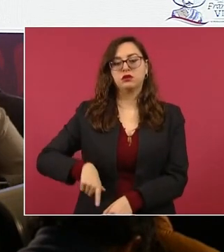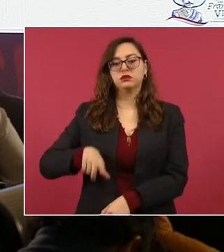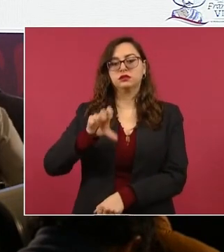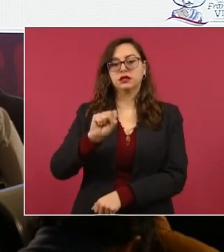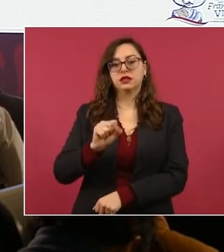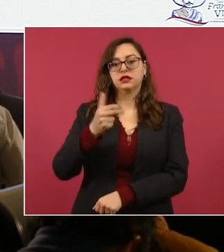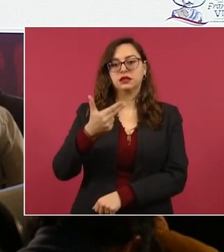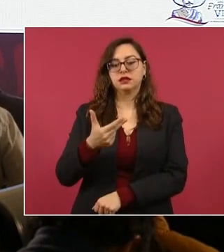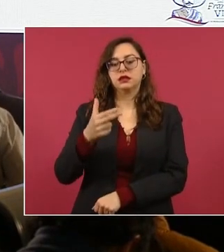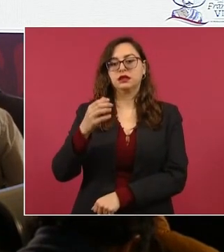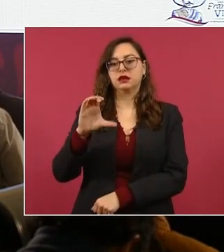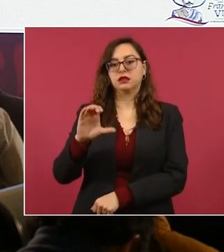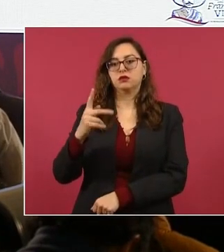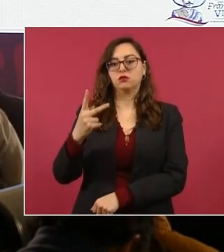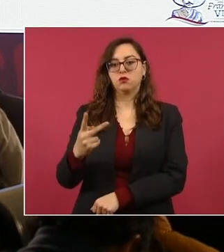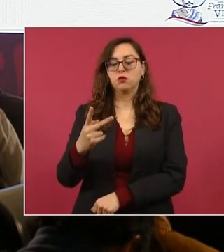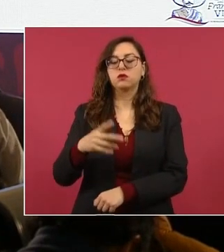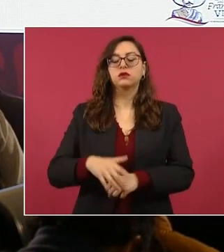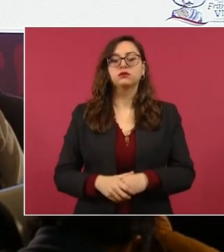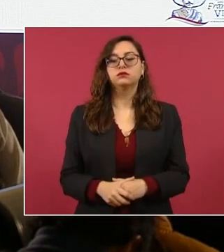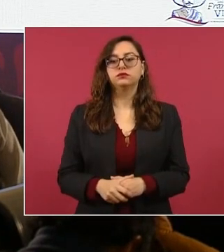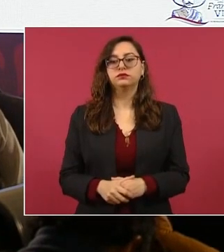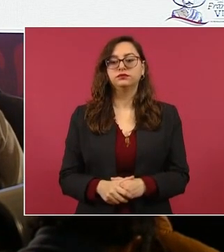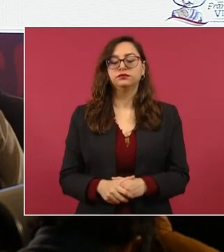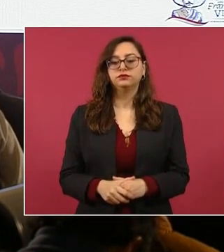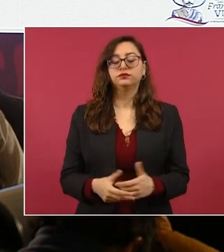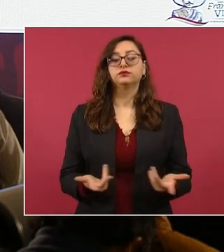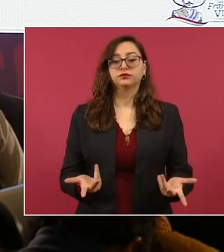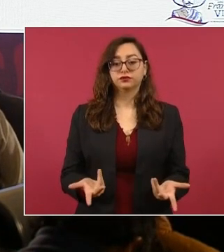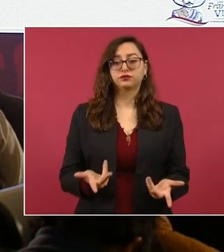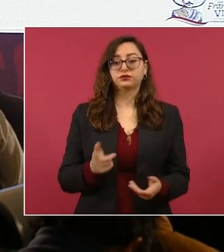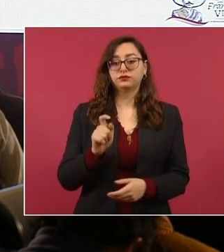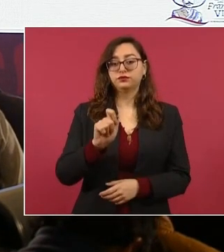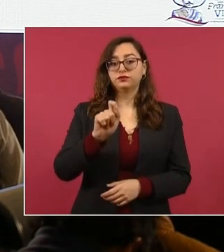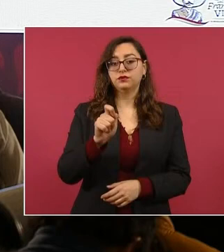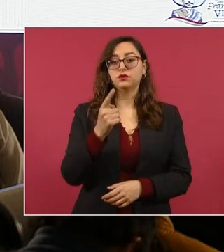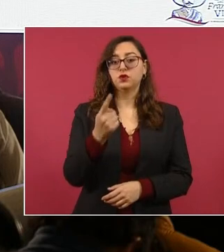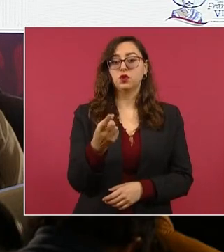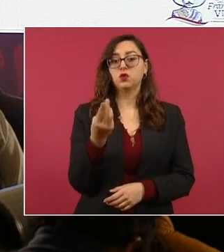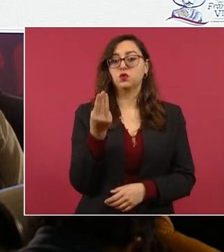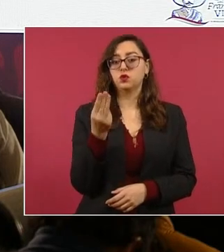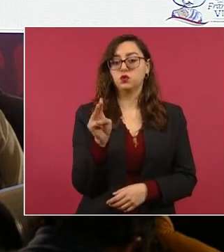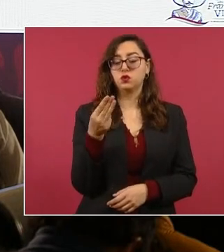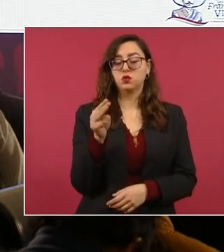nombre, Alfonso Isaac N. Estos hechos ocurrieron el 21 de mayo